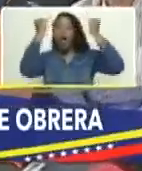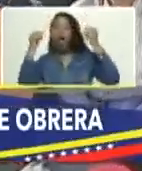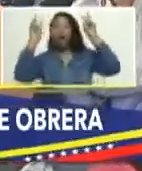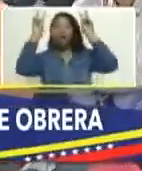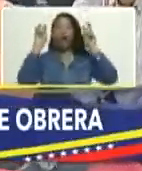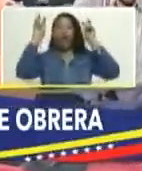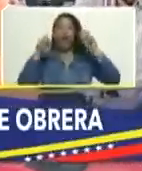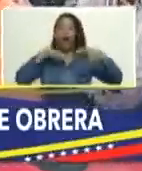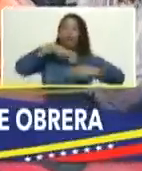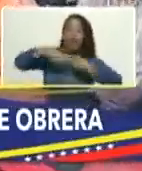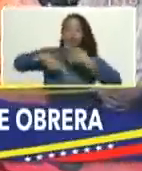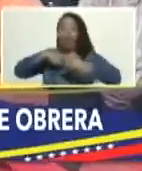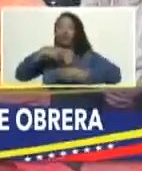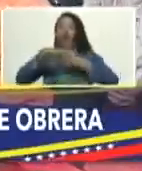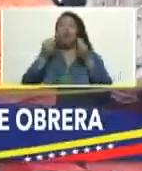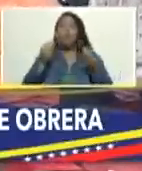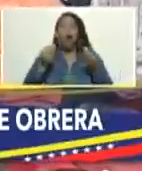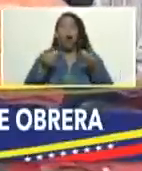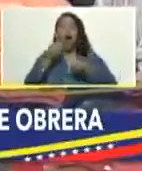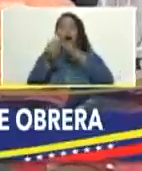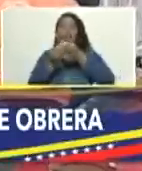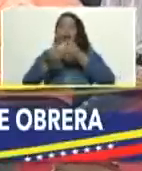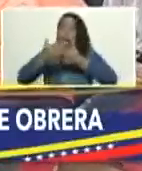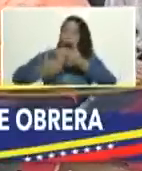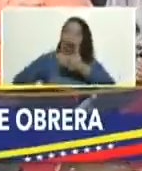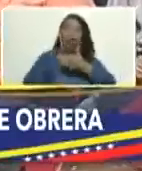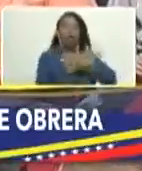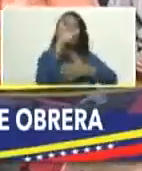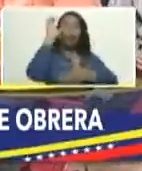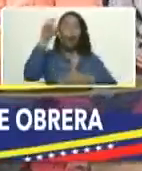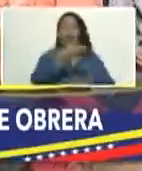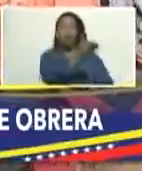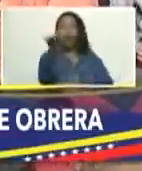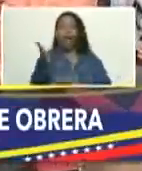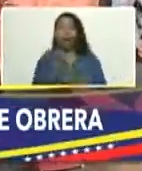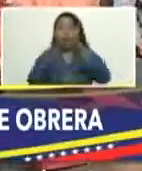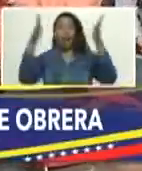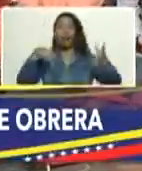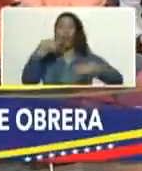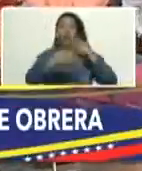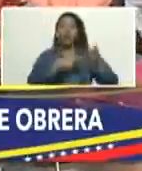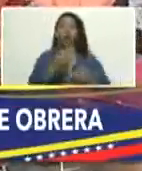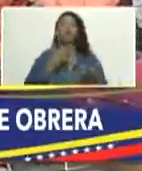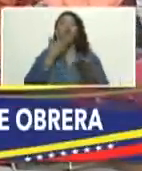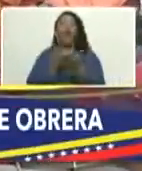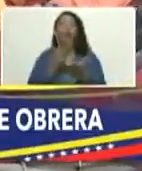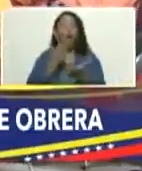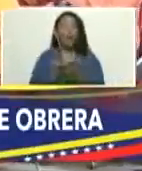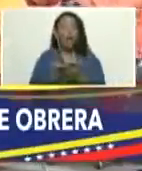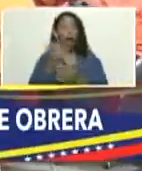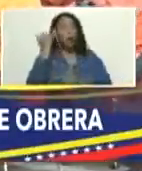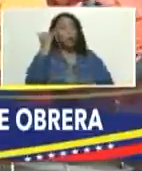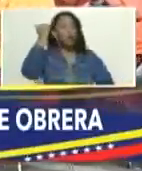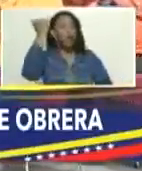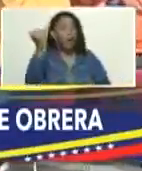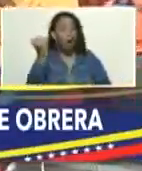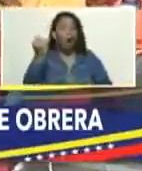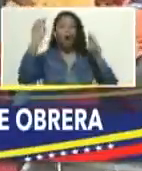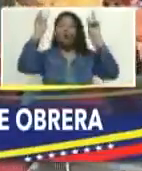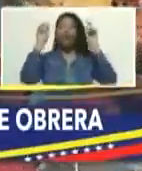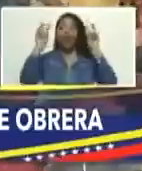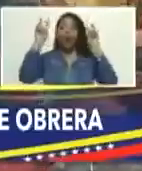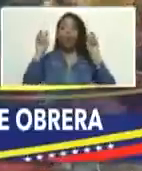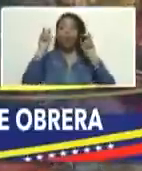y revolucionarias para echar para adelante al país. Ustedes son grandes productores de propuestas, de ideas, de